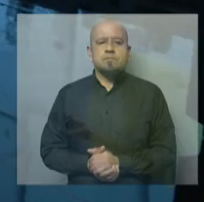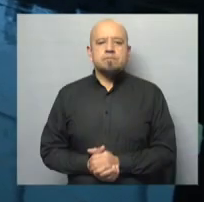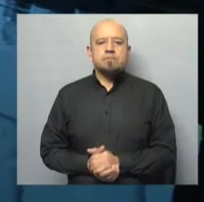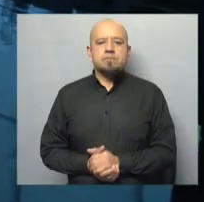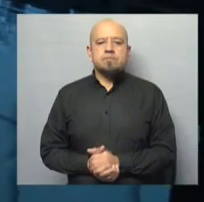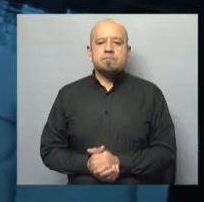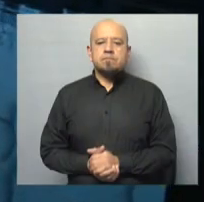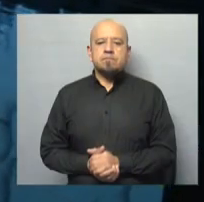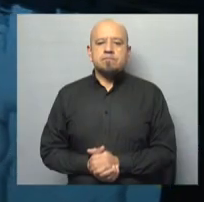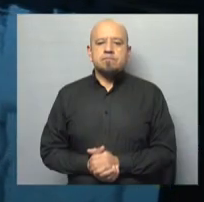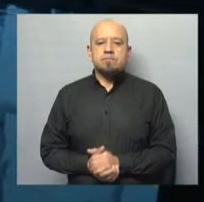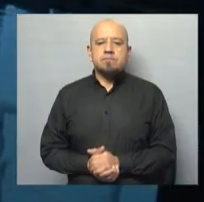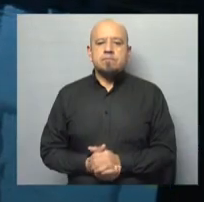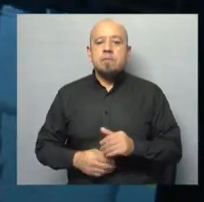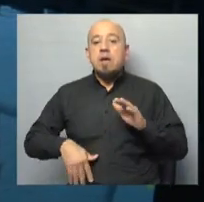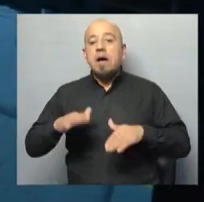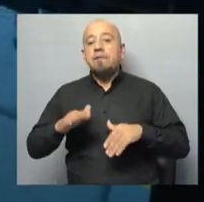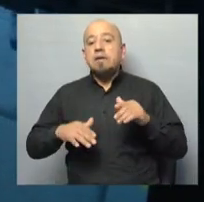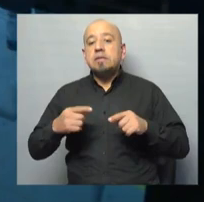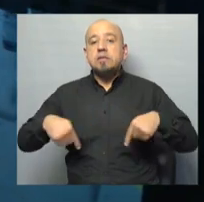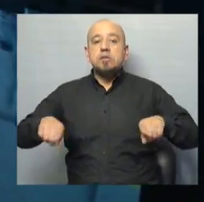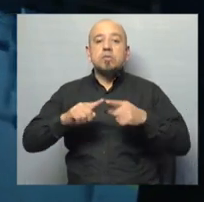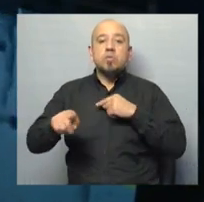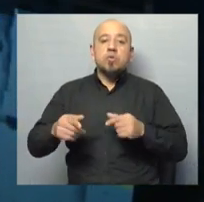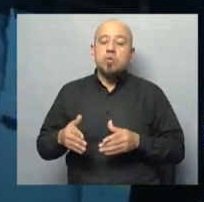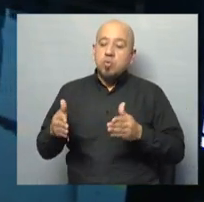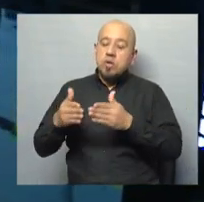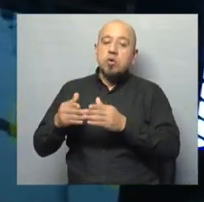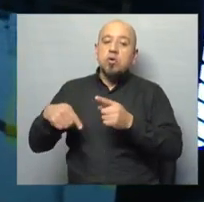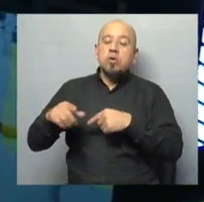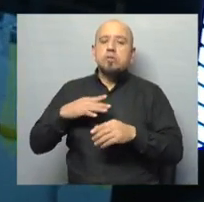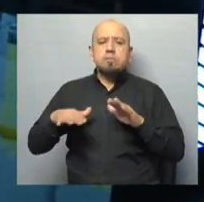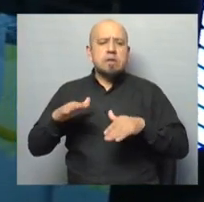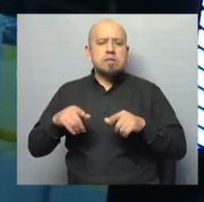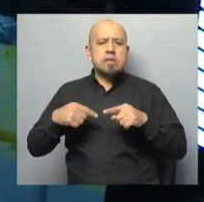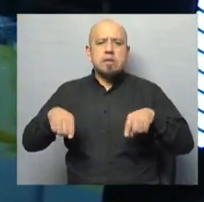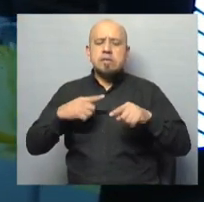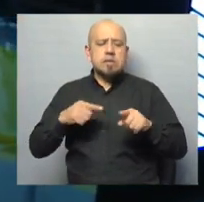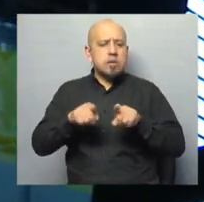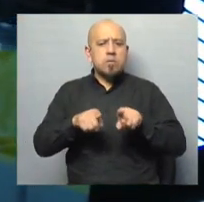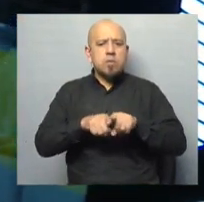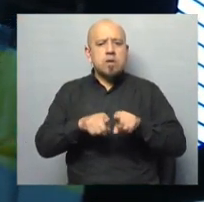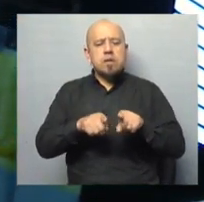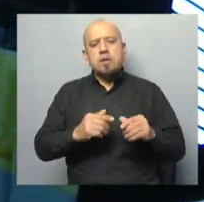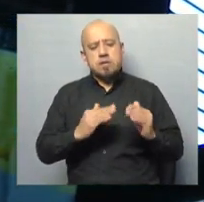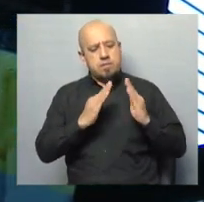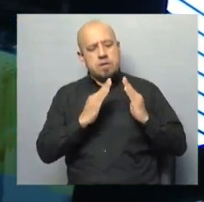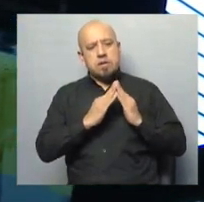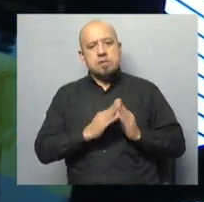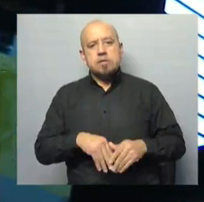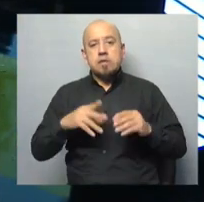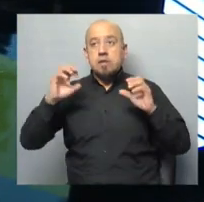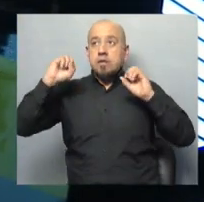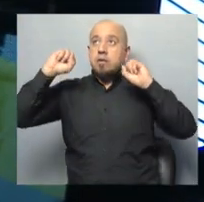a veces un rincón del escenario se parece a un rincón de mi casa el foco